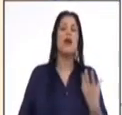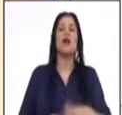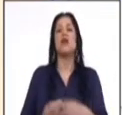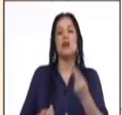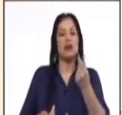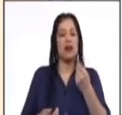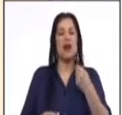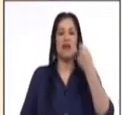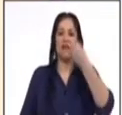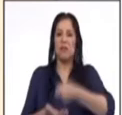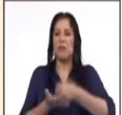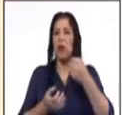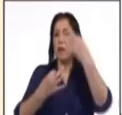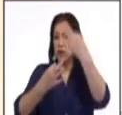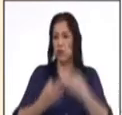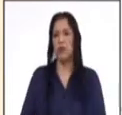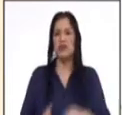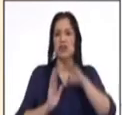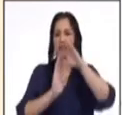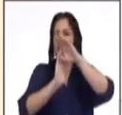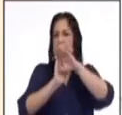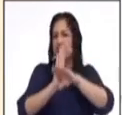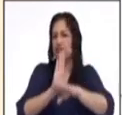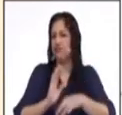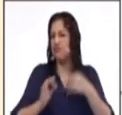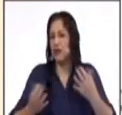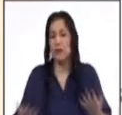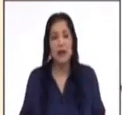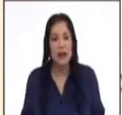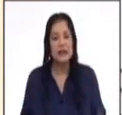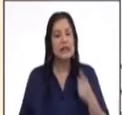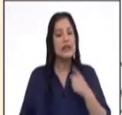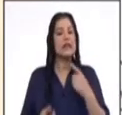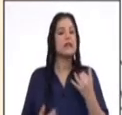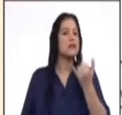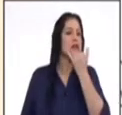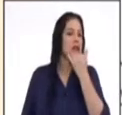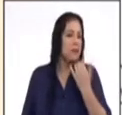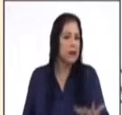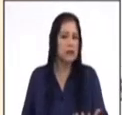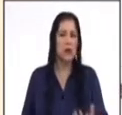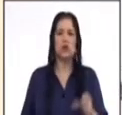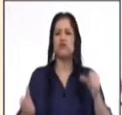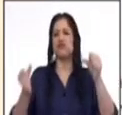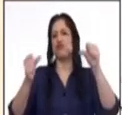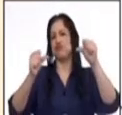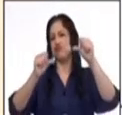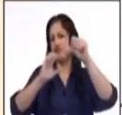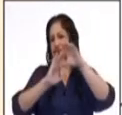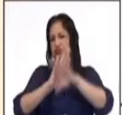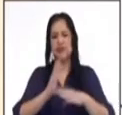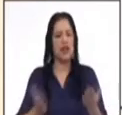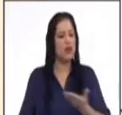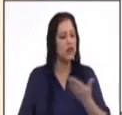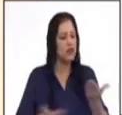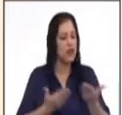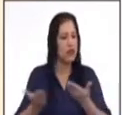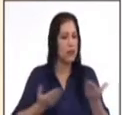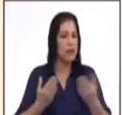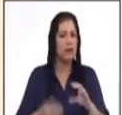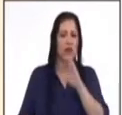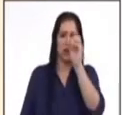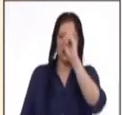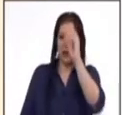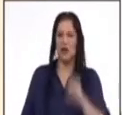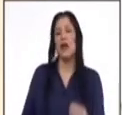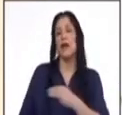del gasto público en términos reales, que han ocasionado un deterioro de los servicios